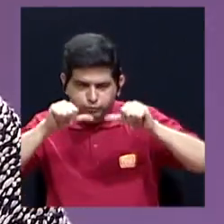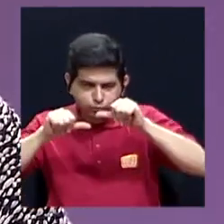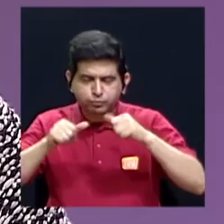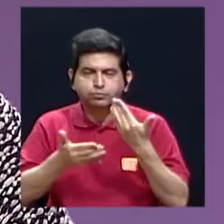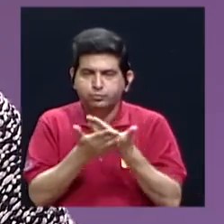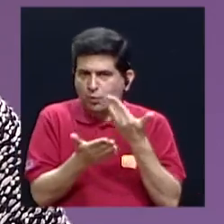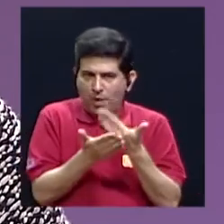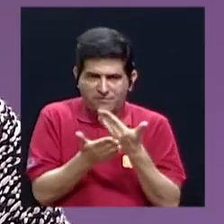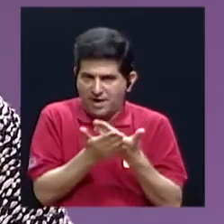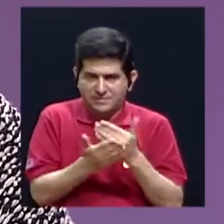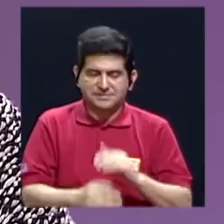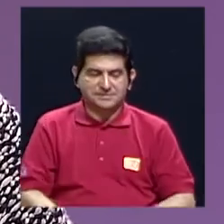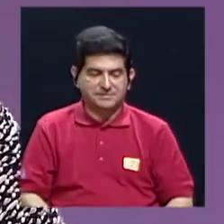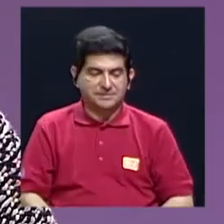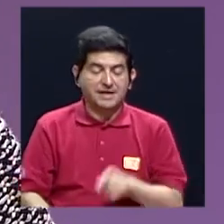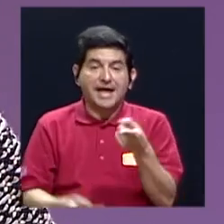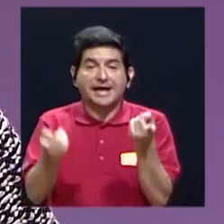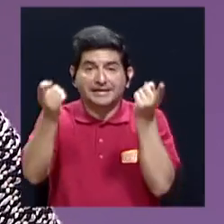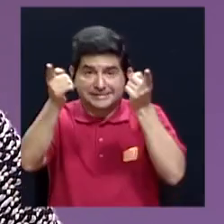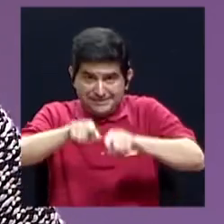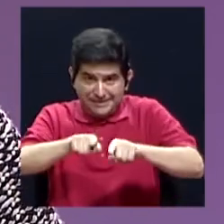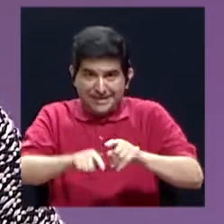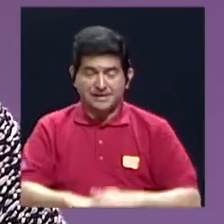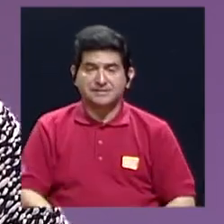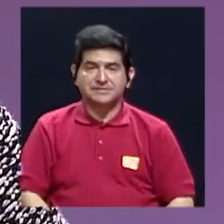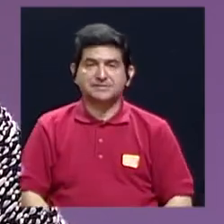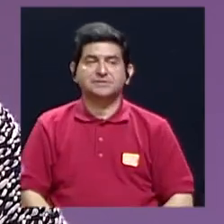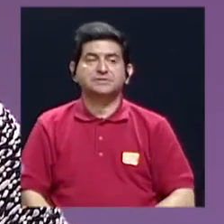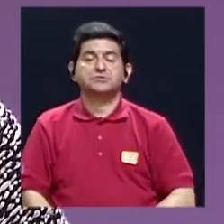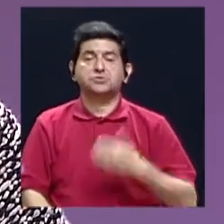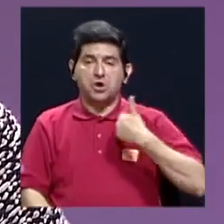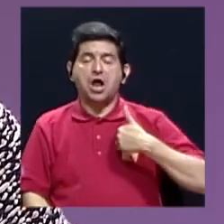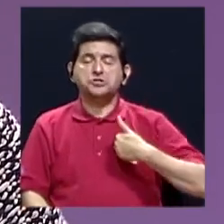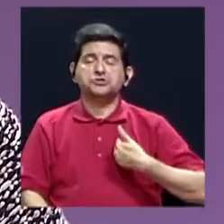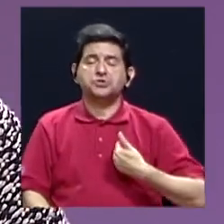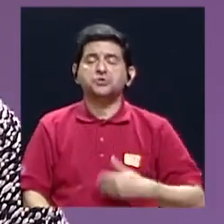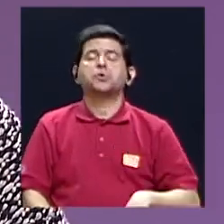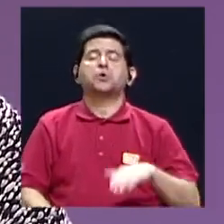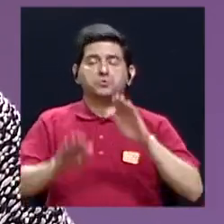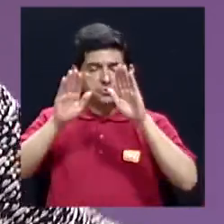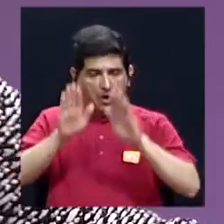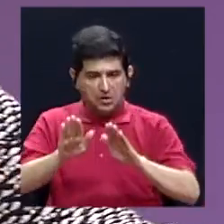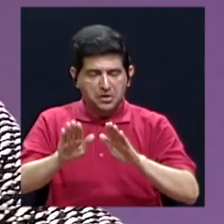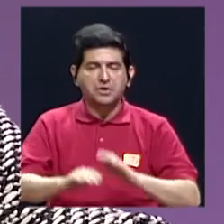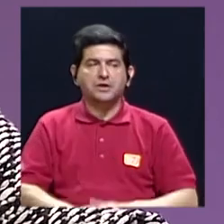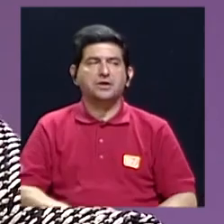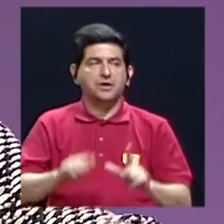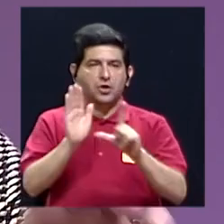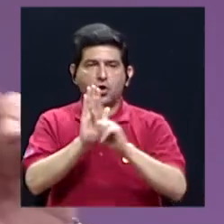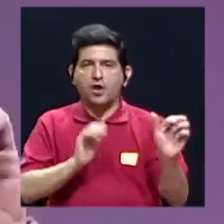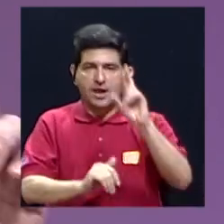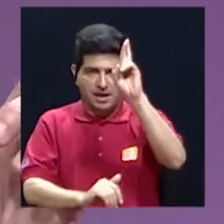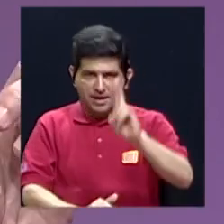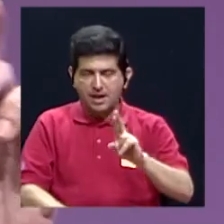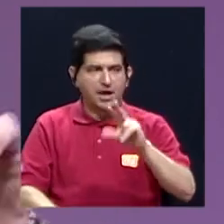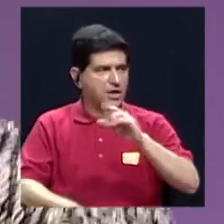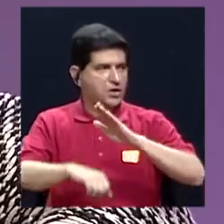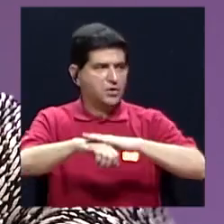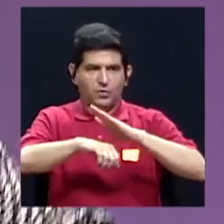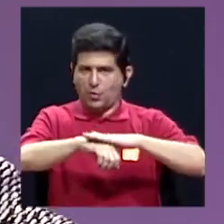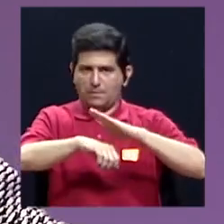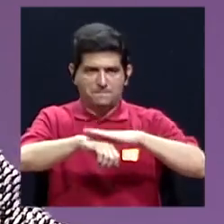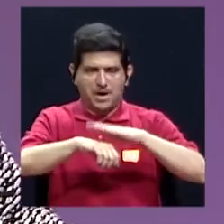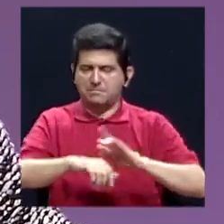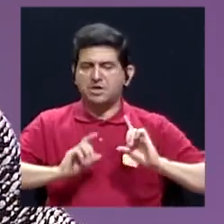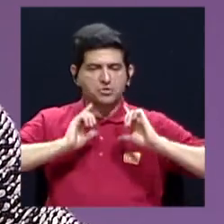con embriones. Entonces, en ese caso, don Manuel puede estar tranquilo de que la ley en Costa Rica no va a